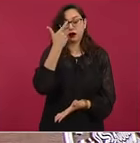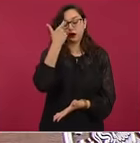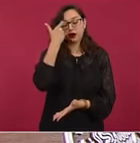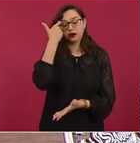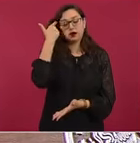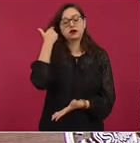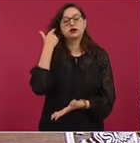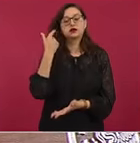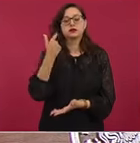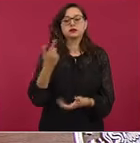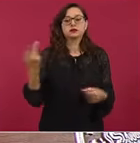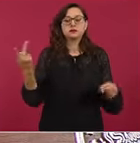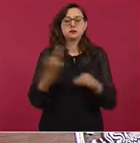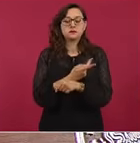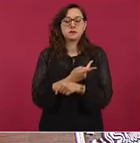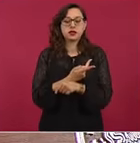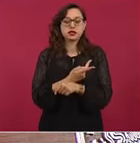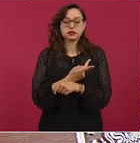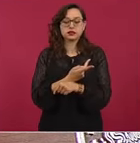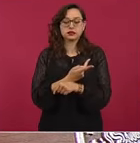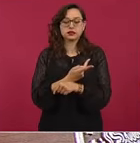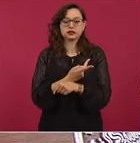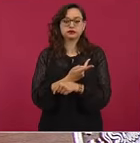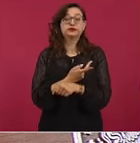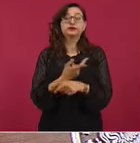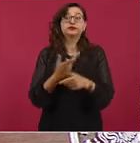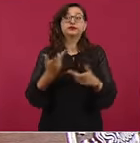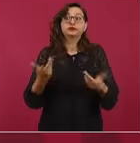había una asociación delictuosa,